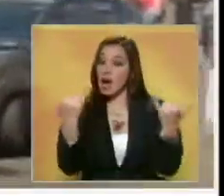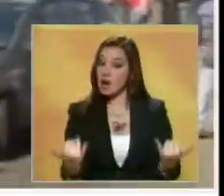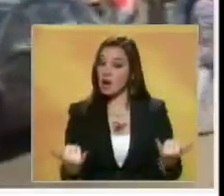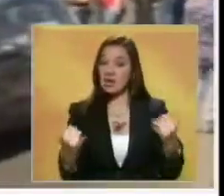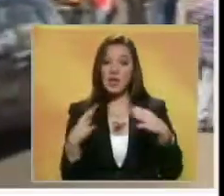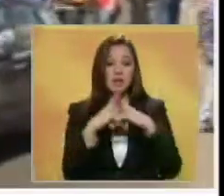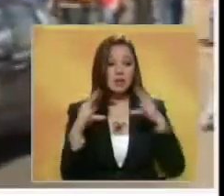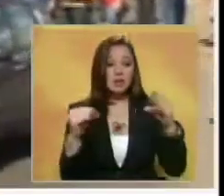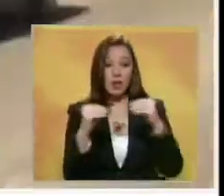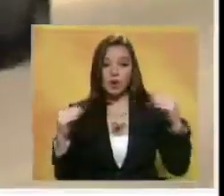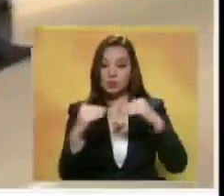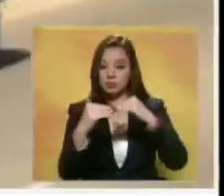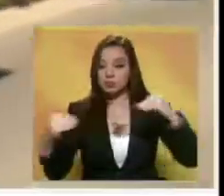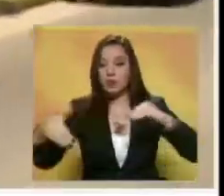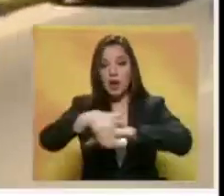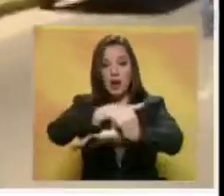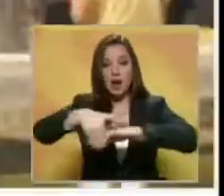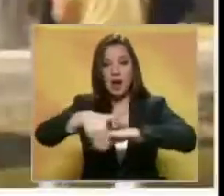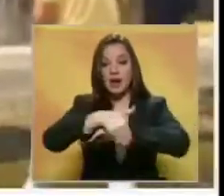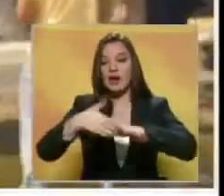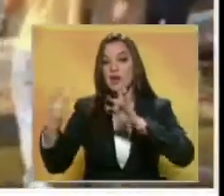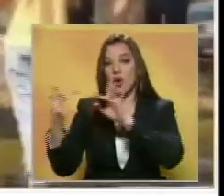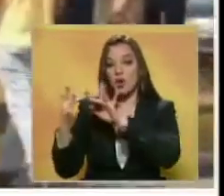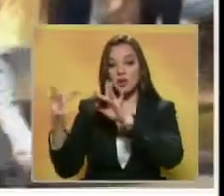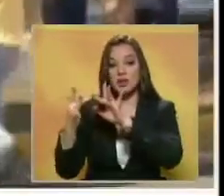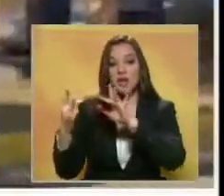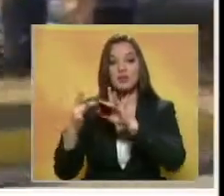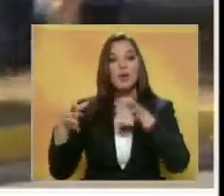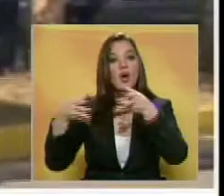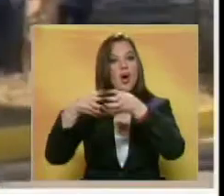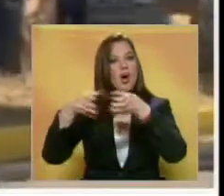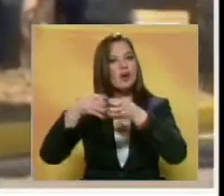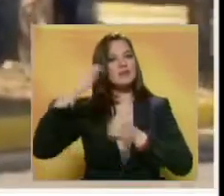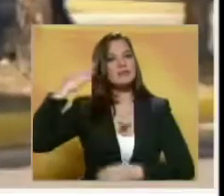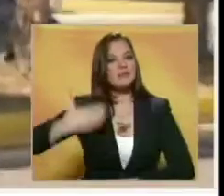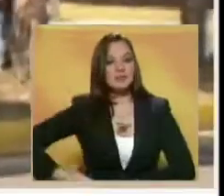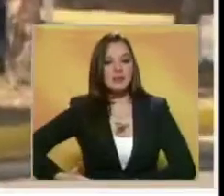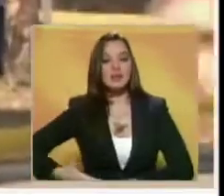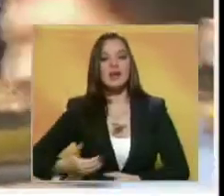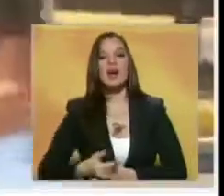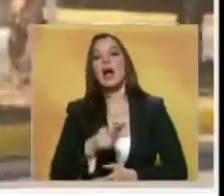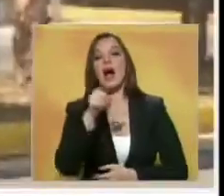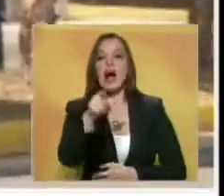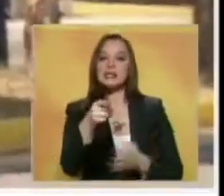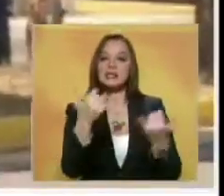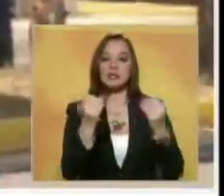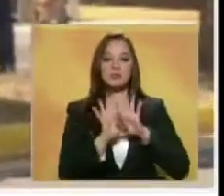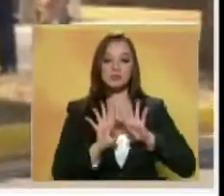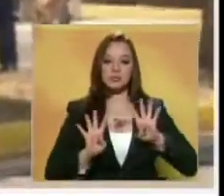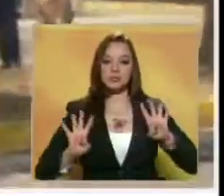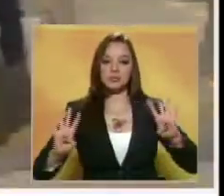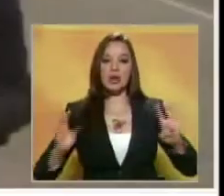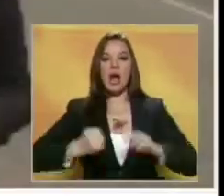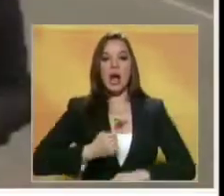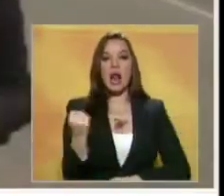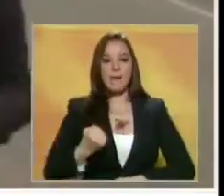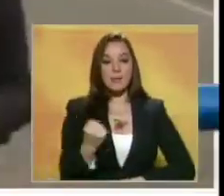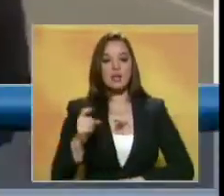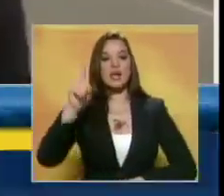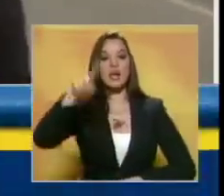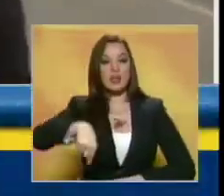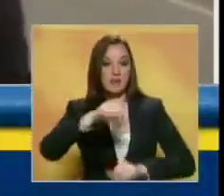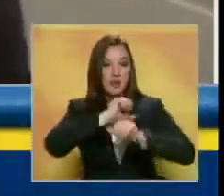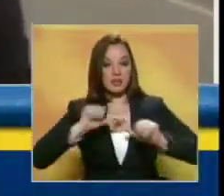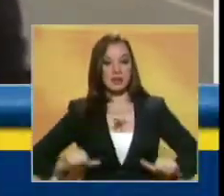con el destacamento de la Guardia Nacional ubicado en el Core 8 se encuentra con efectivos de la Policía del Estado y la Guardia